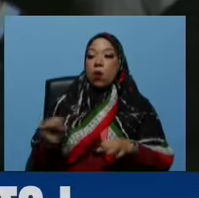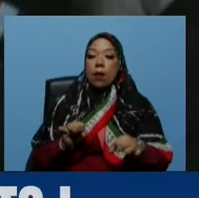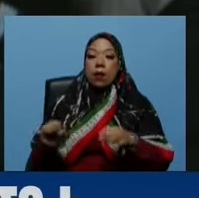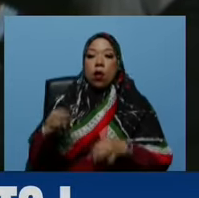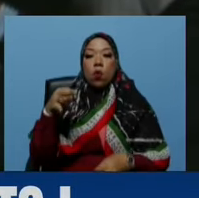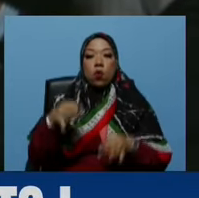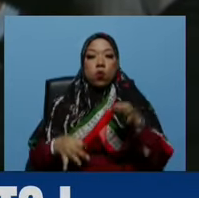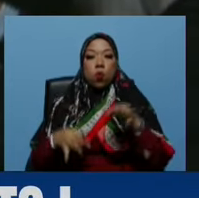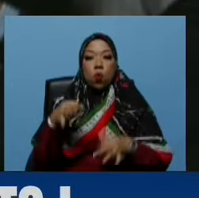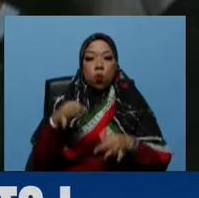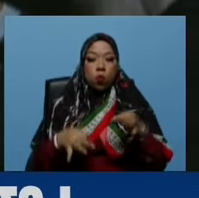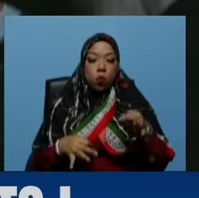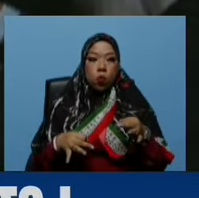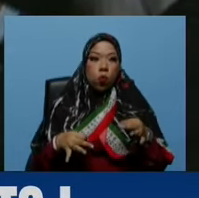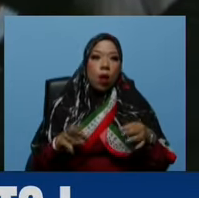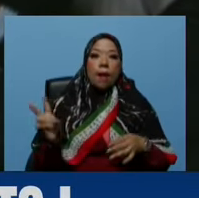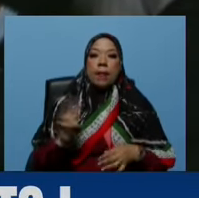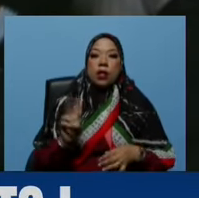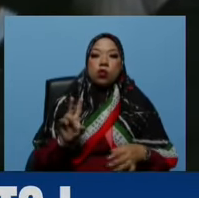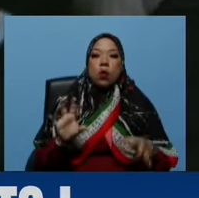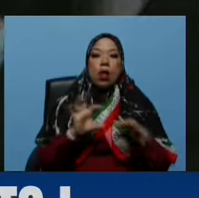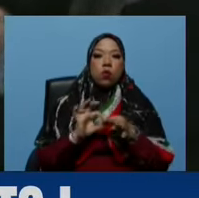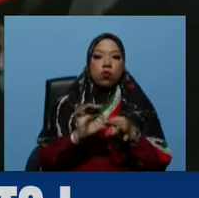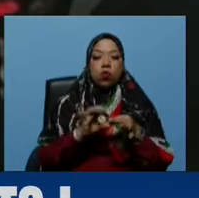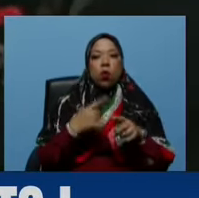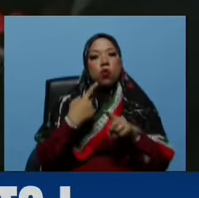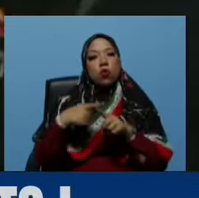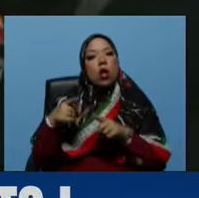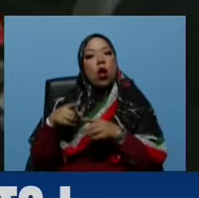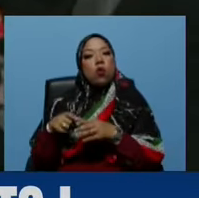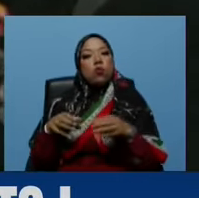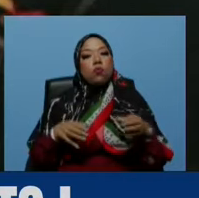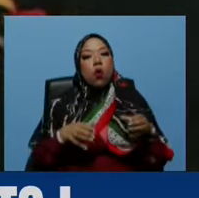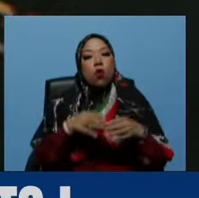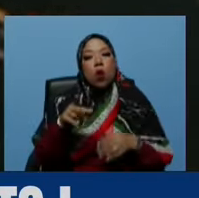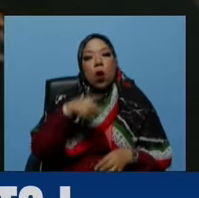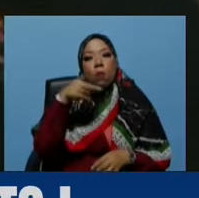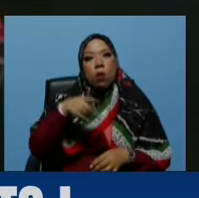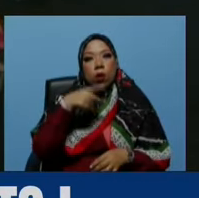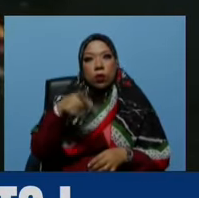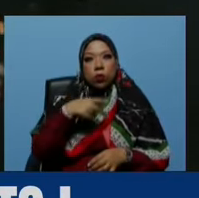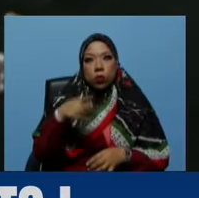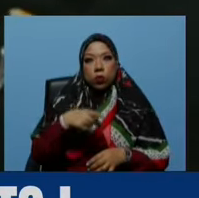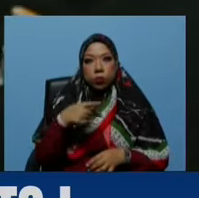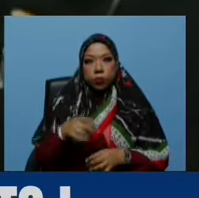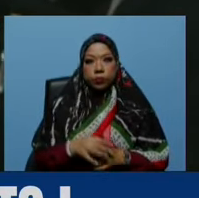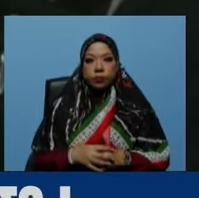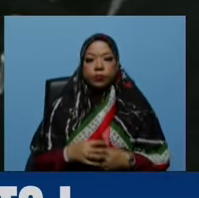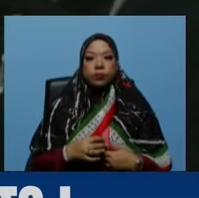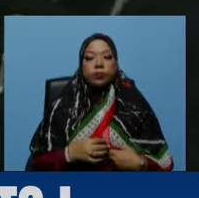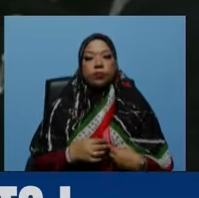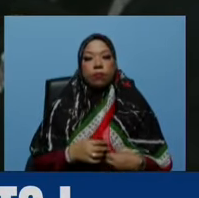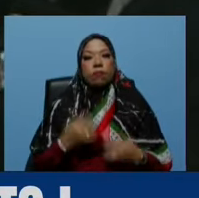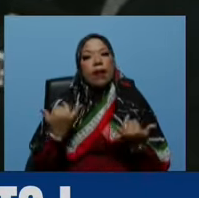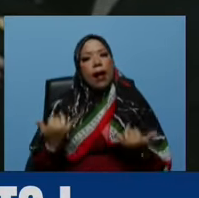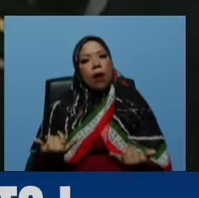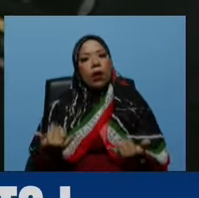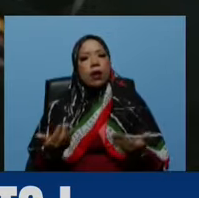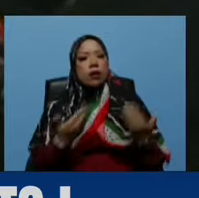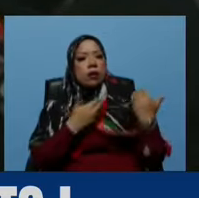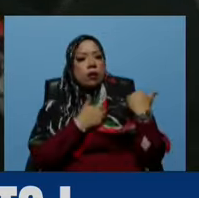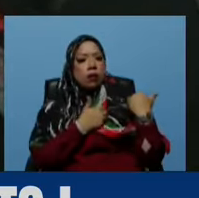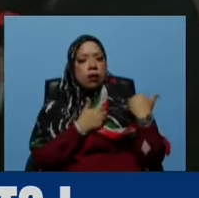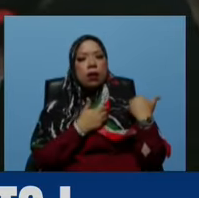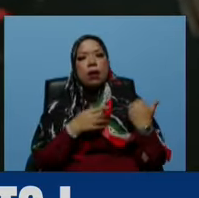Justicia, Venezuela Unidad y Unidad Visión Venezuela. ¿Qué le parece la opción? Le preguntábamos al representante de Un Nuevo Tiempo, el señor